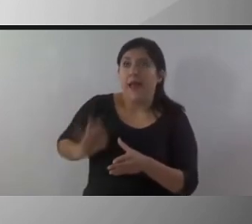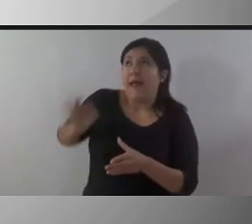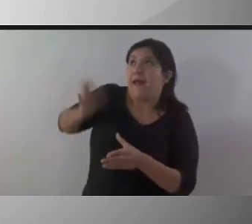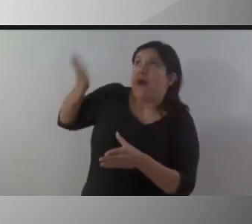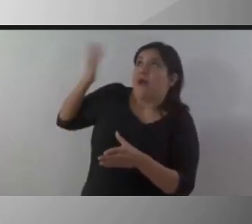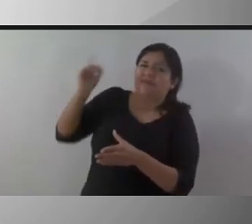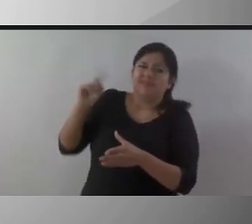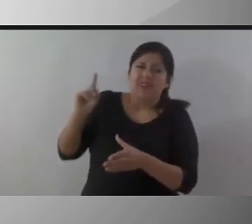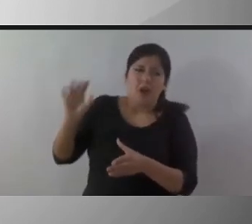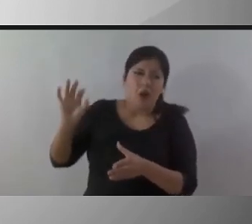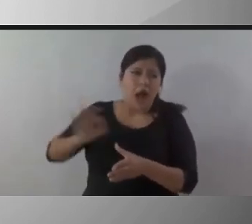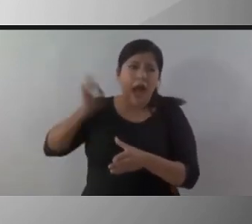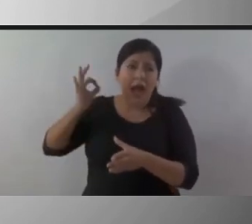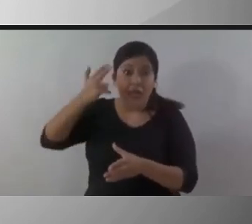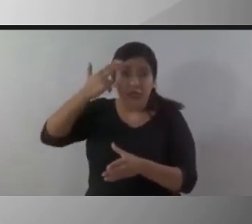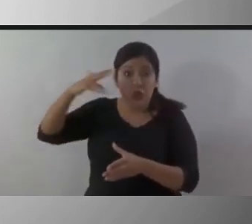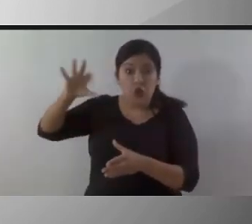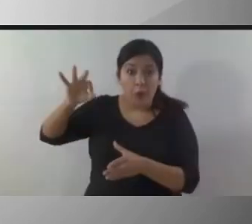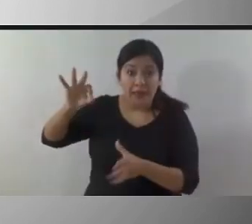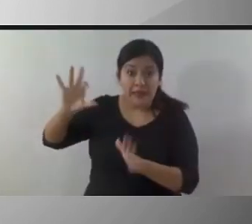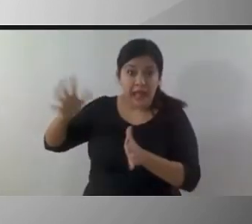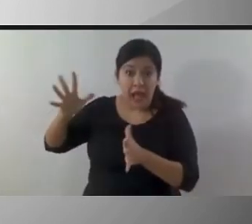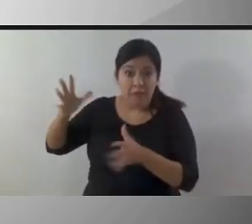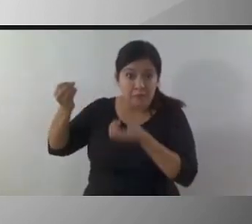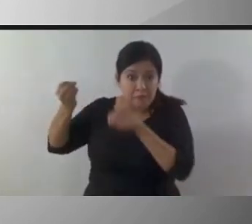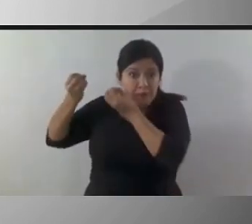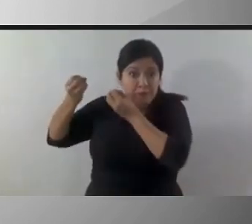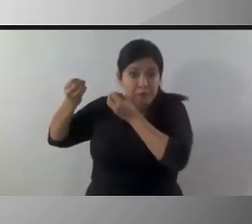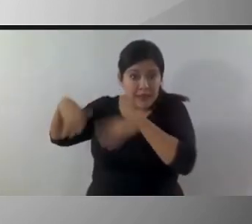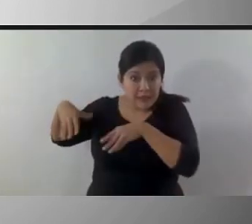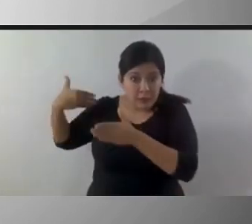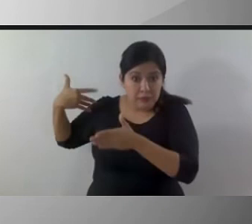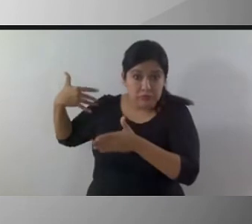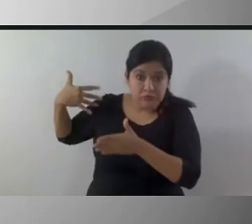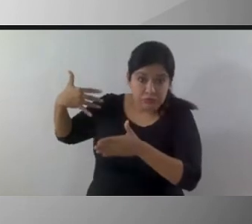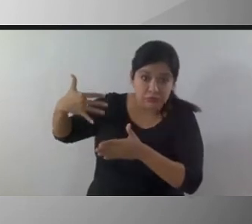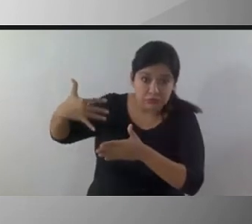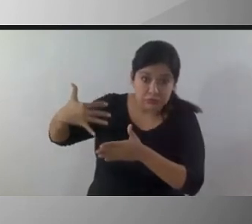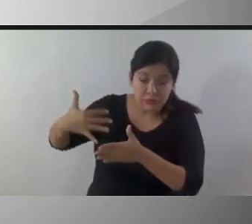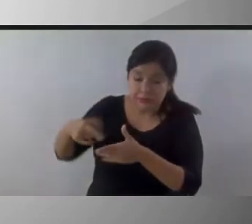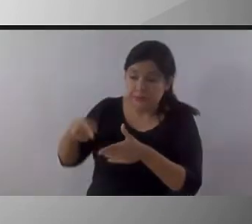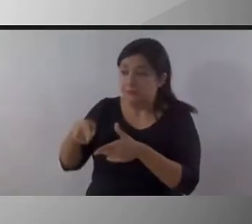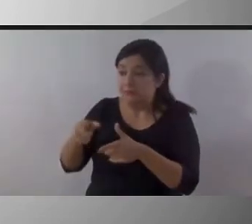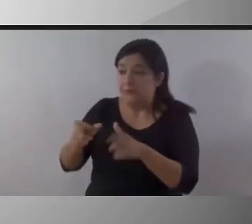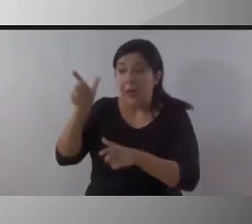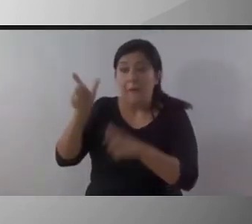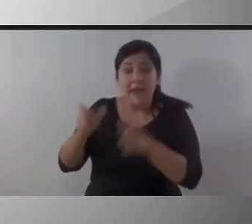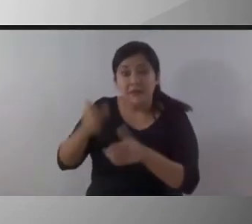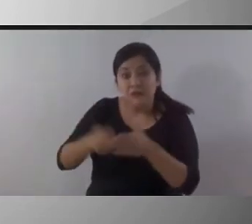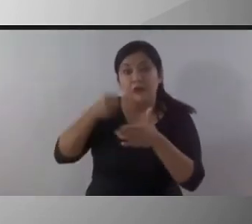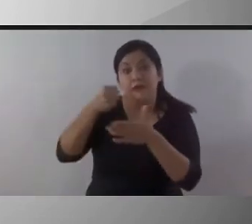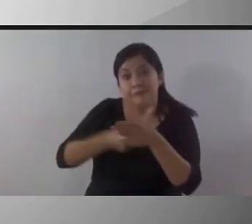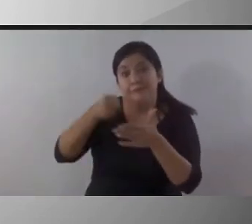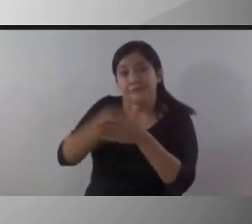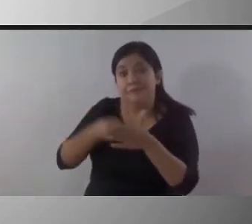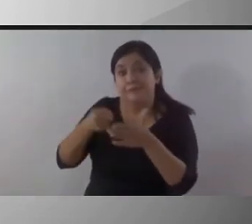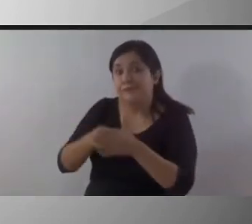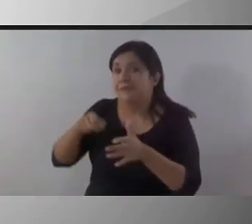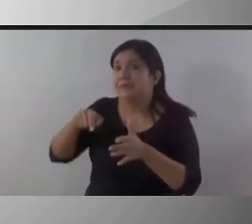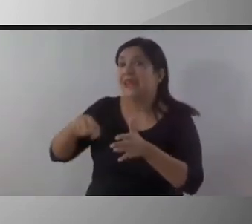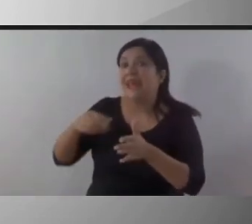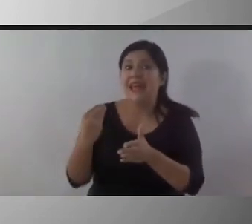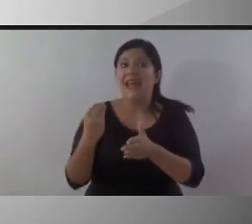antiguo, que tiene activistas, grupos y redes prácticamente en todo el